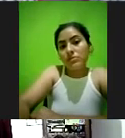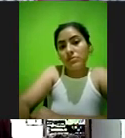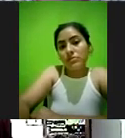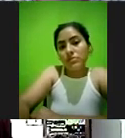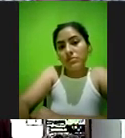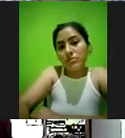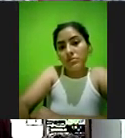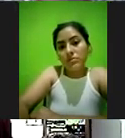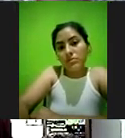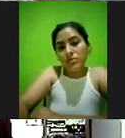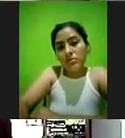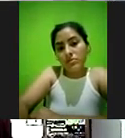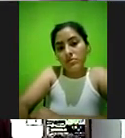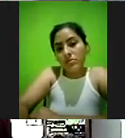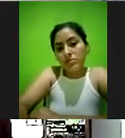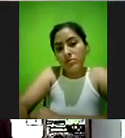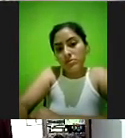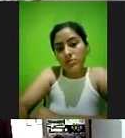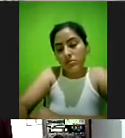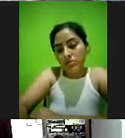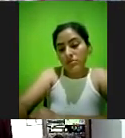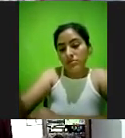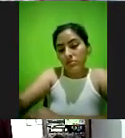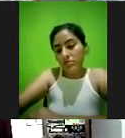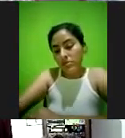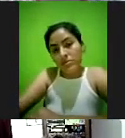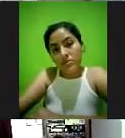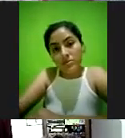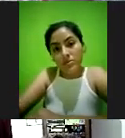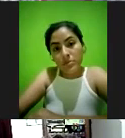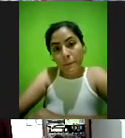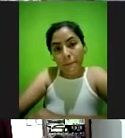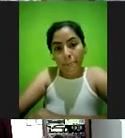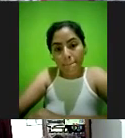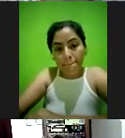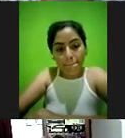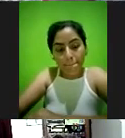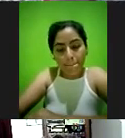inervación estudia los nervios, con su mismo nombre. Ustedes van a escuchar inervación, ya se van a relacionar con nervios.